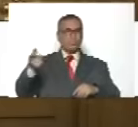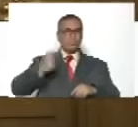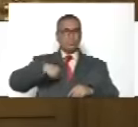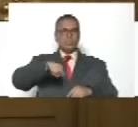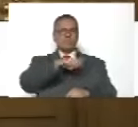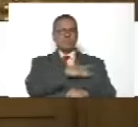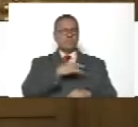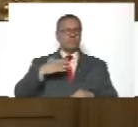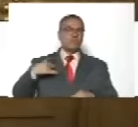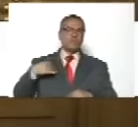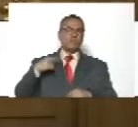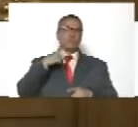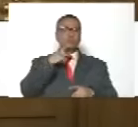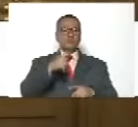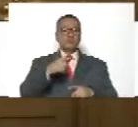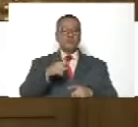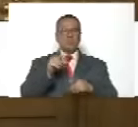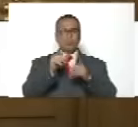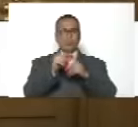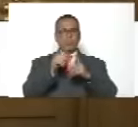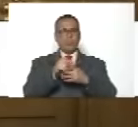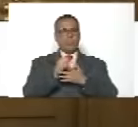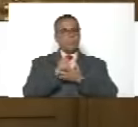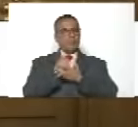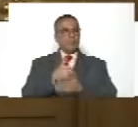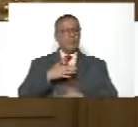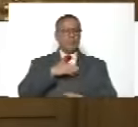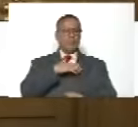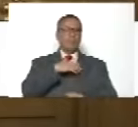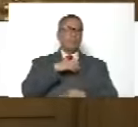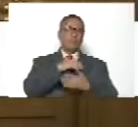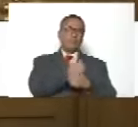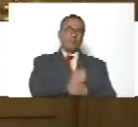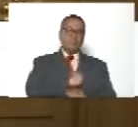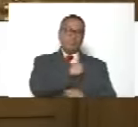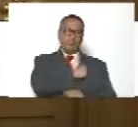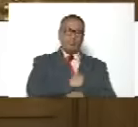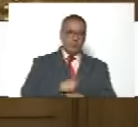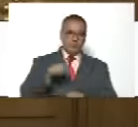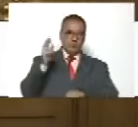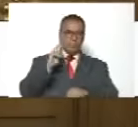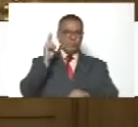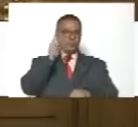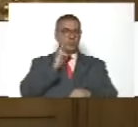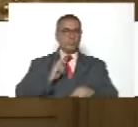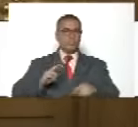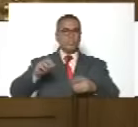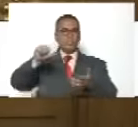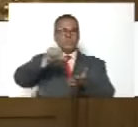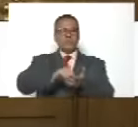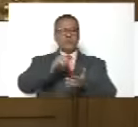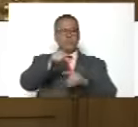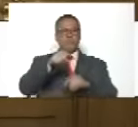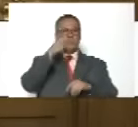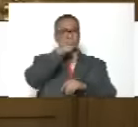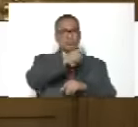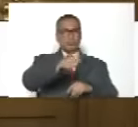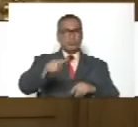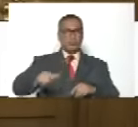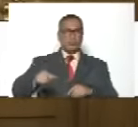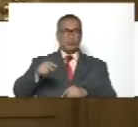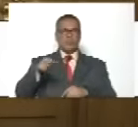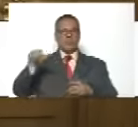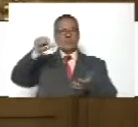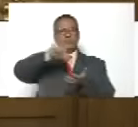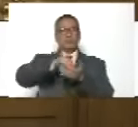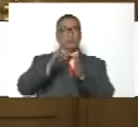más sinceras palabras de solidaridad y condolencia por el luto que hoy embarga la República Islámica de Irán y a todo el pueblo iraní.